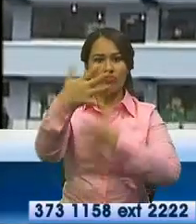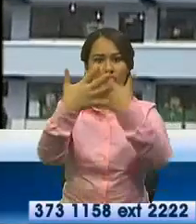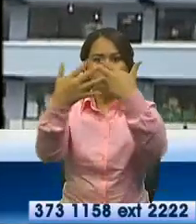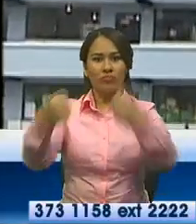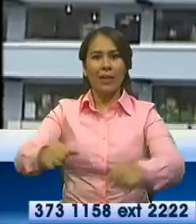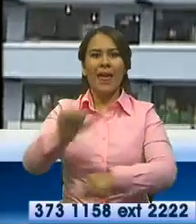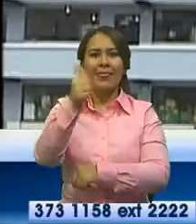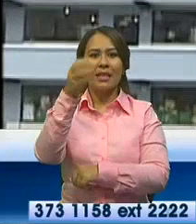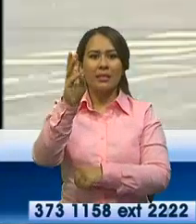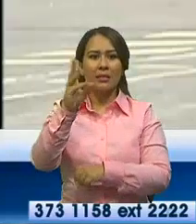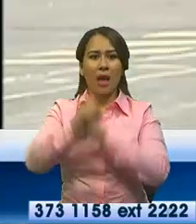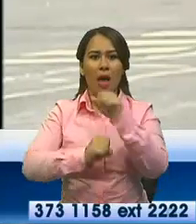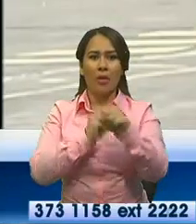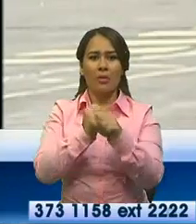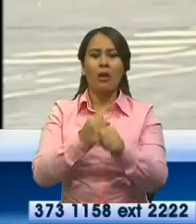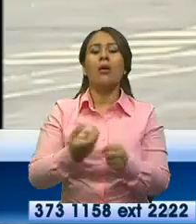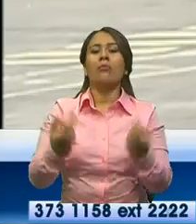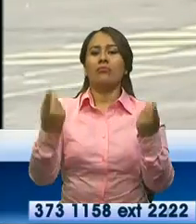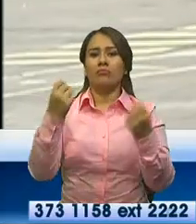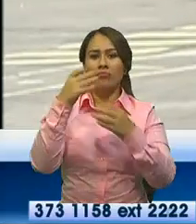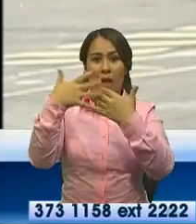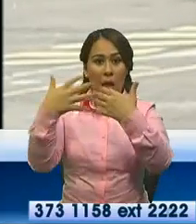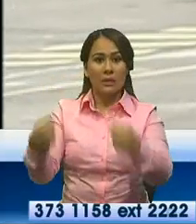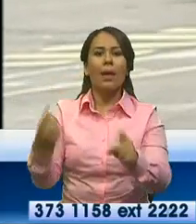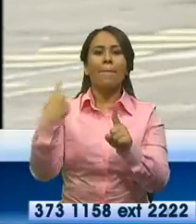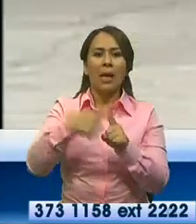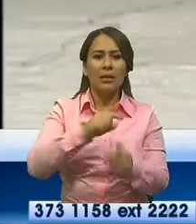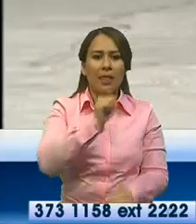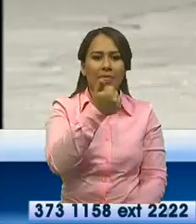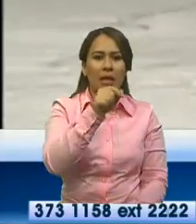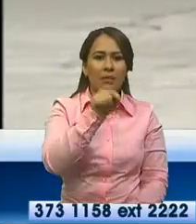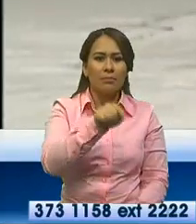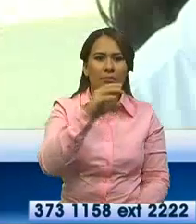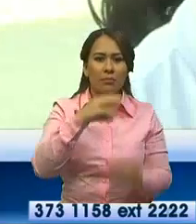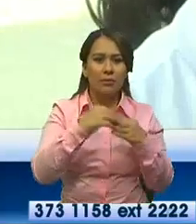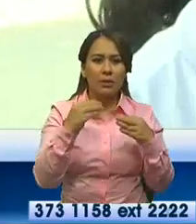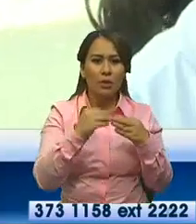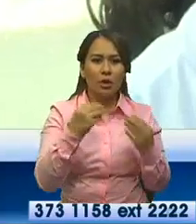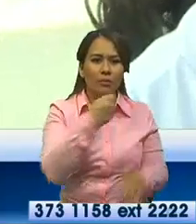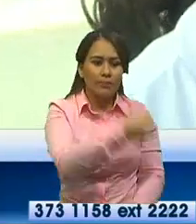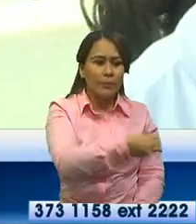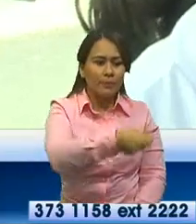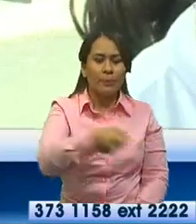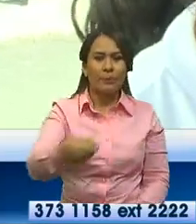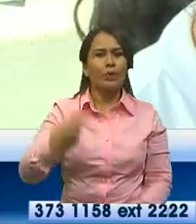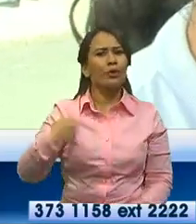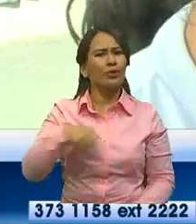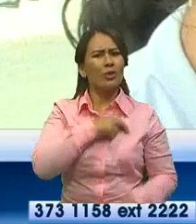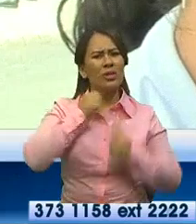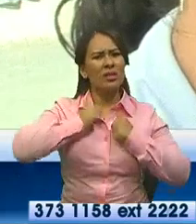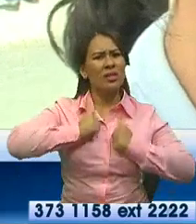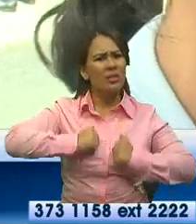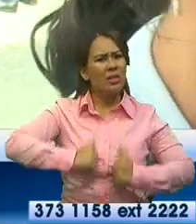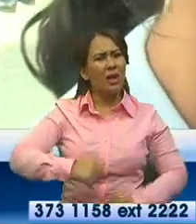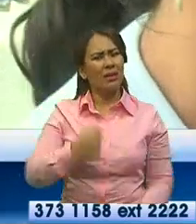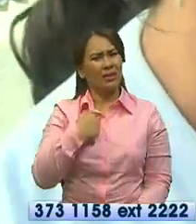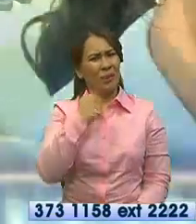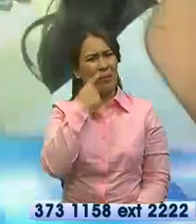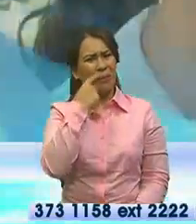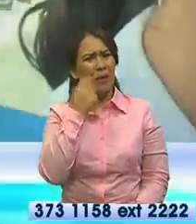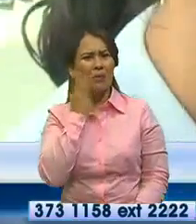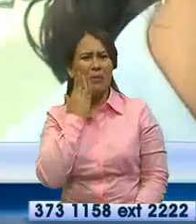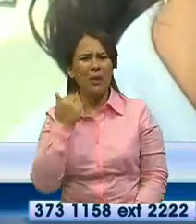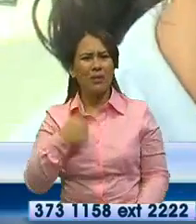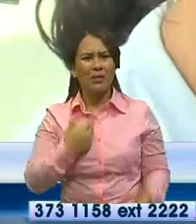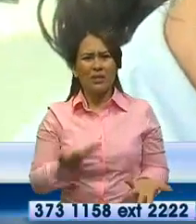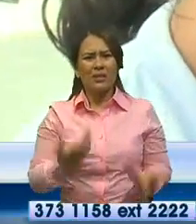a pagar $10,000 a cada víctima. Pero el caso aún no se cierra. Hemos sufrido no solo como padres, sino